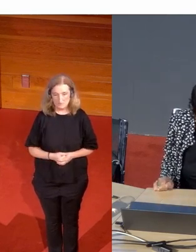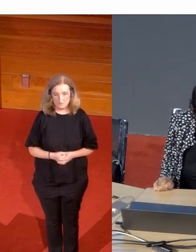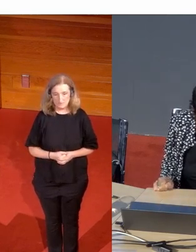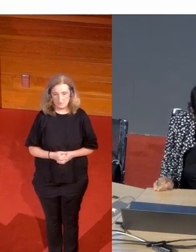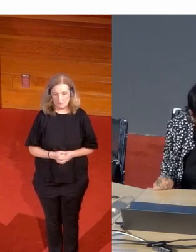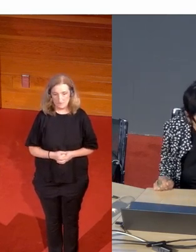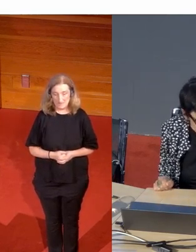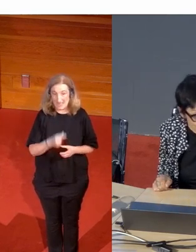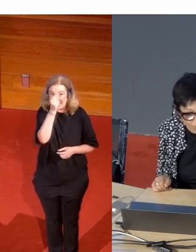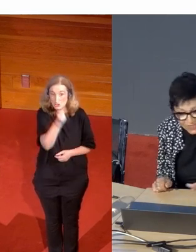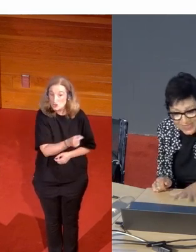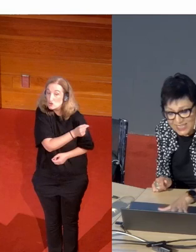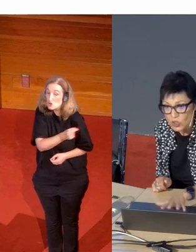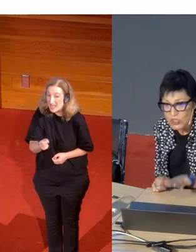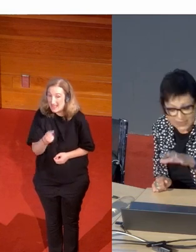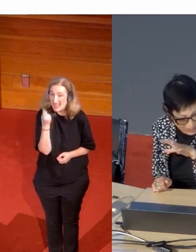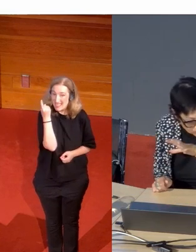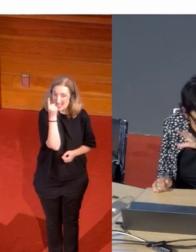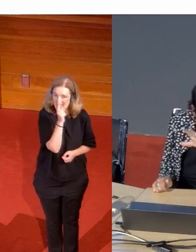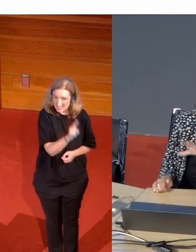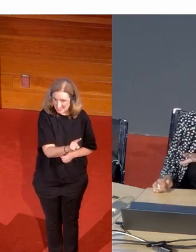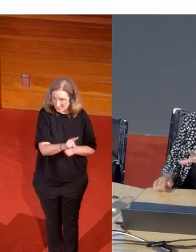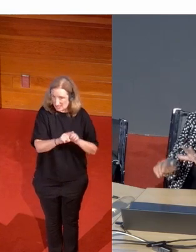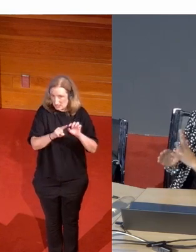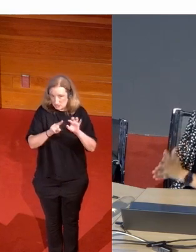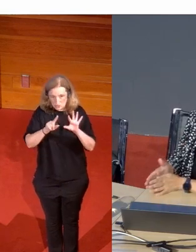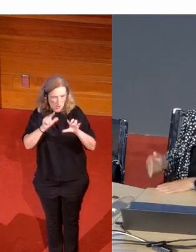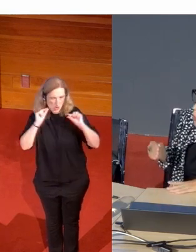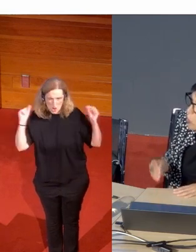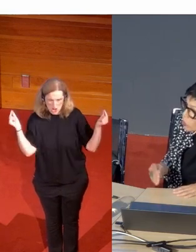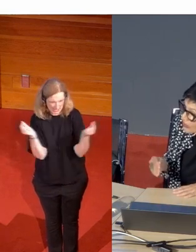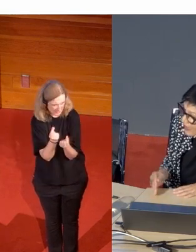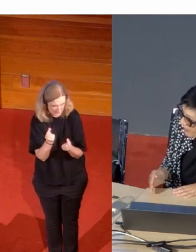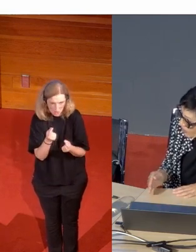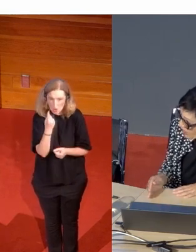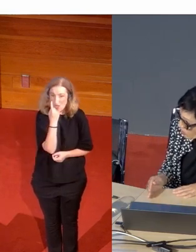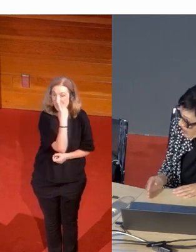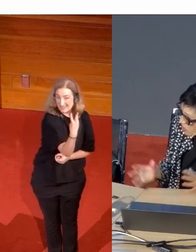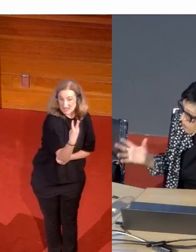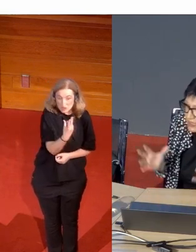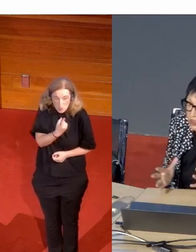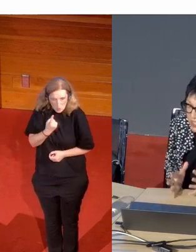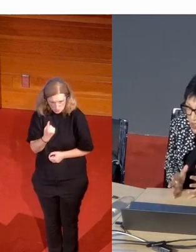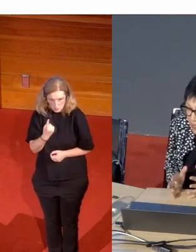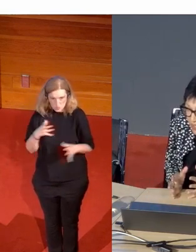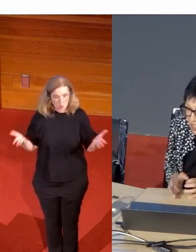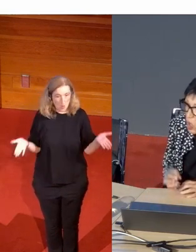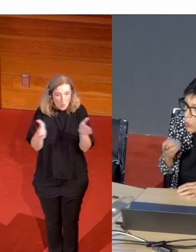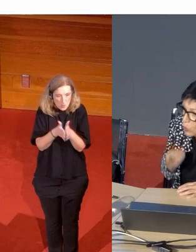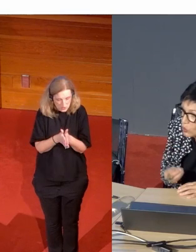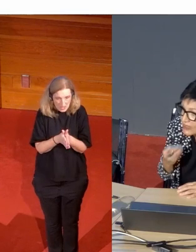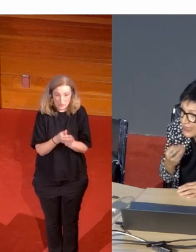151 En total son 171 congresistas Y eso es más o menos un tercio del Congreso juntando las dos